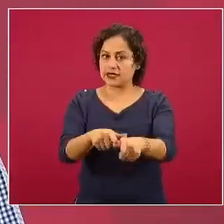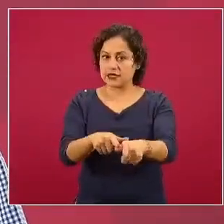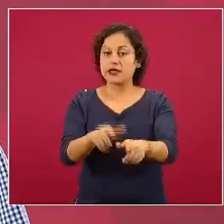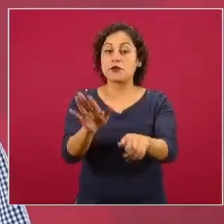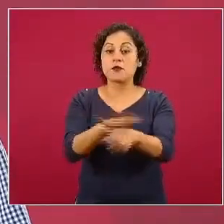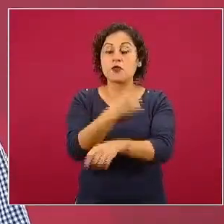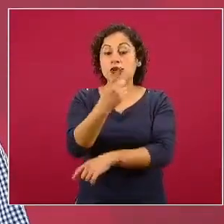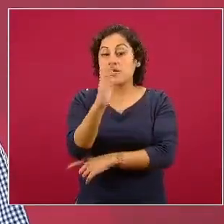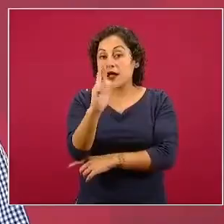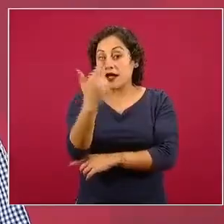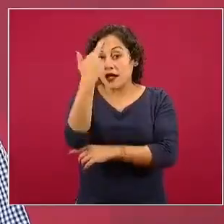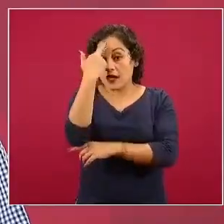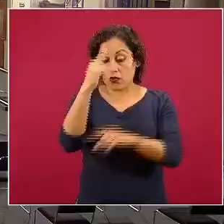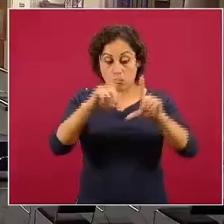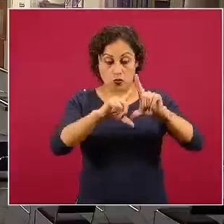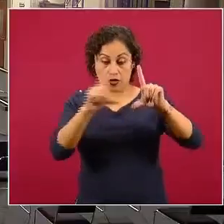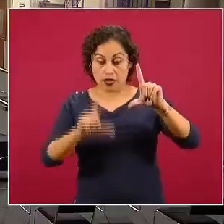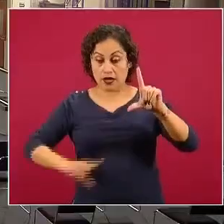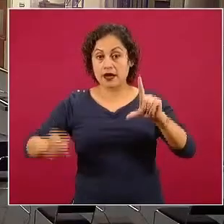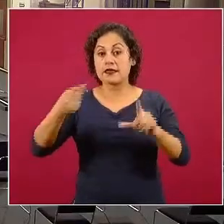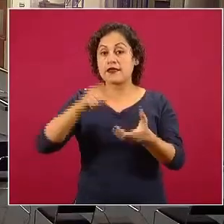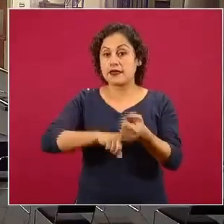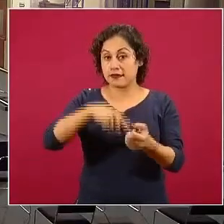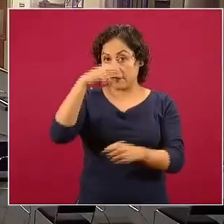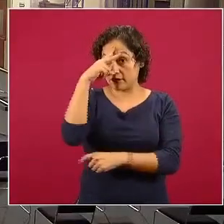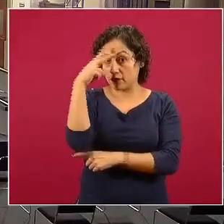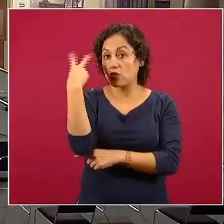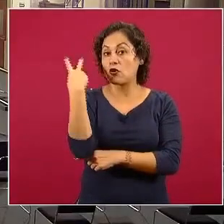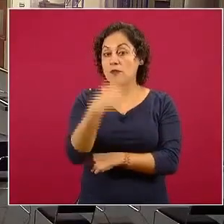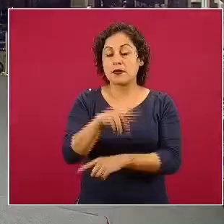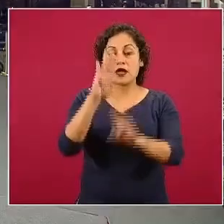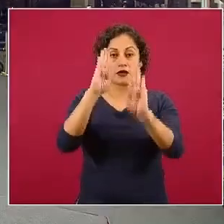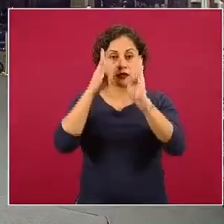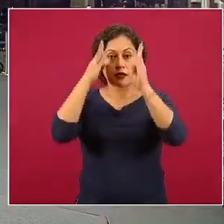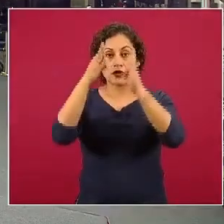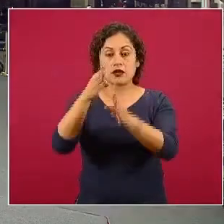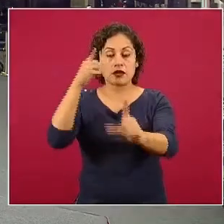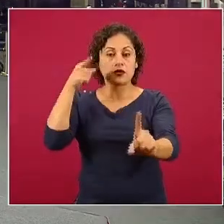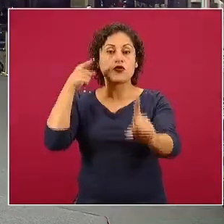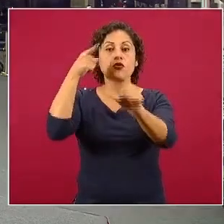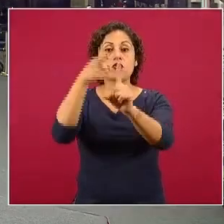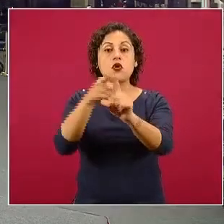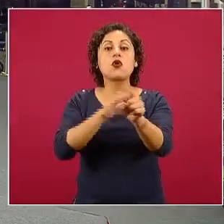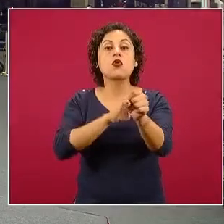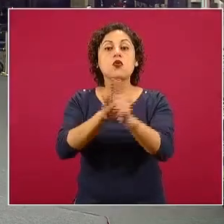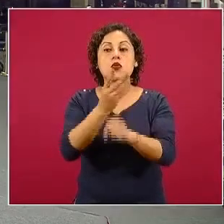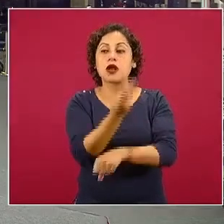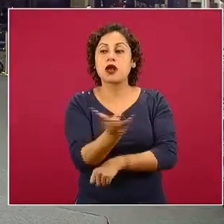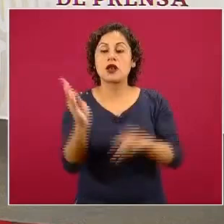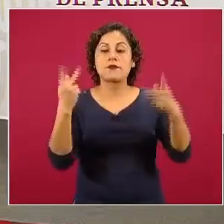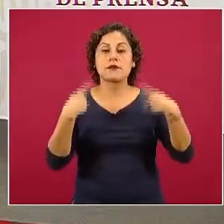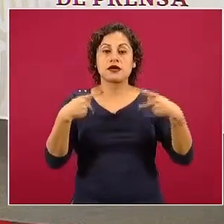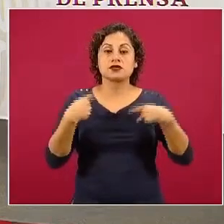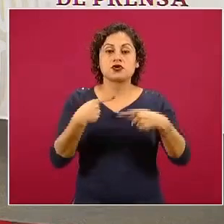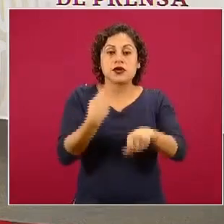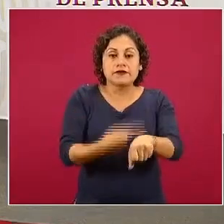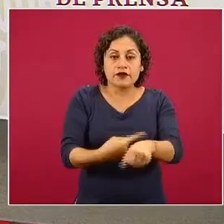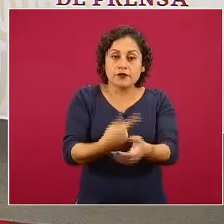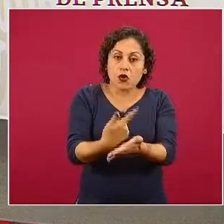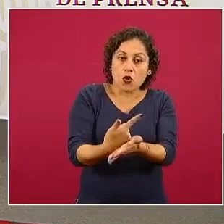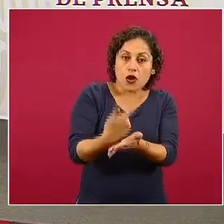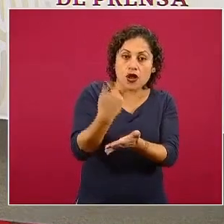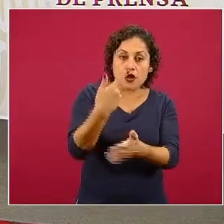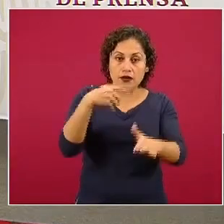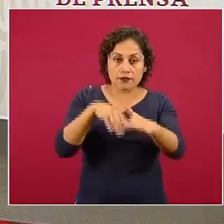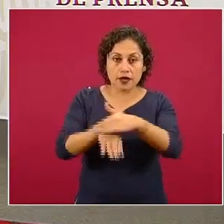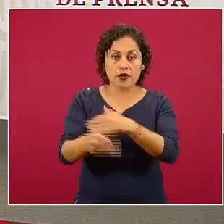un enfoque especial en su vigilancia epidemiológica a los casos graves, a los casos que se están presentando en las unidades